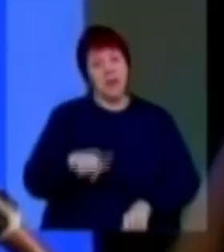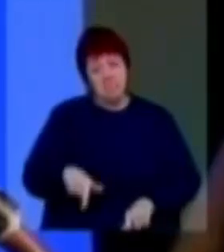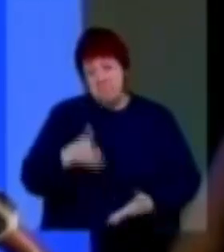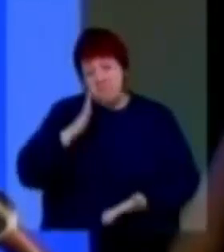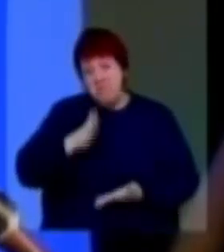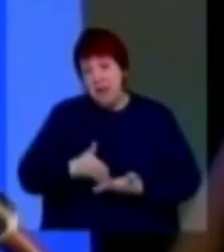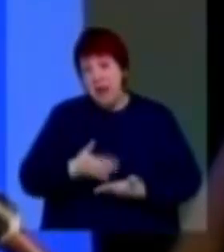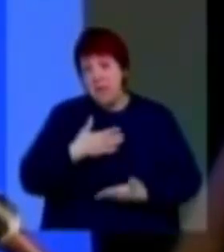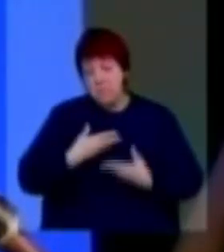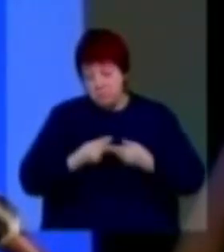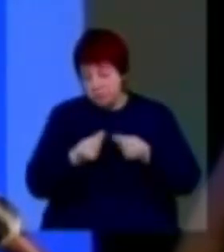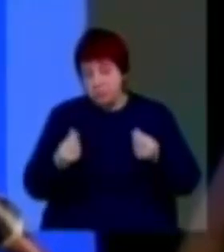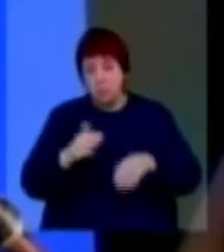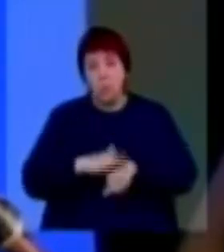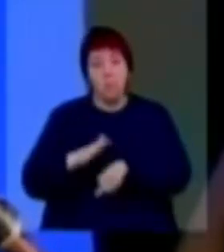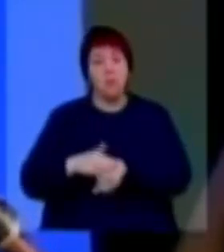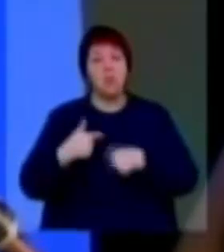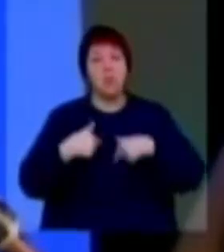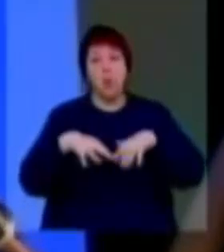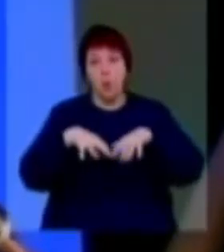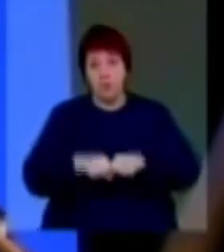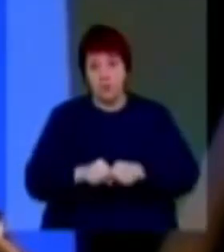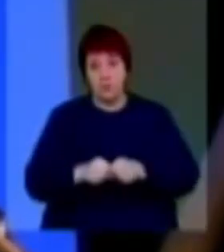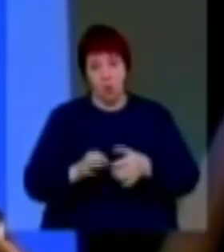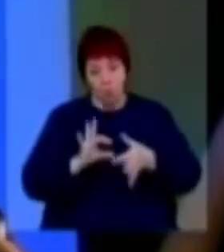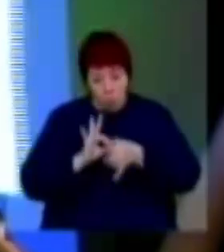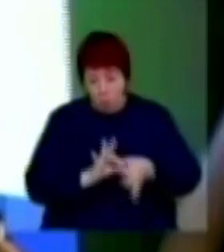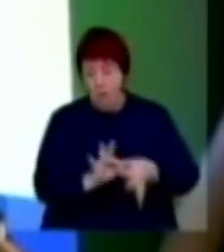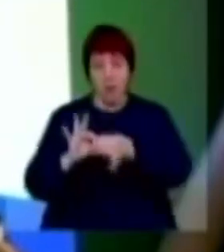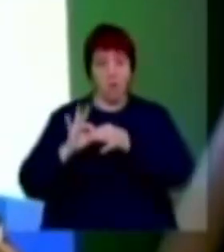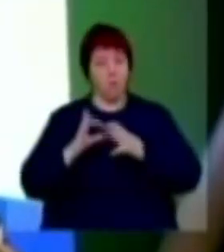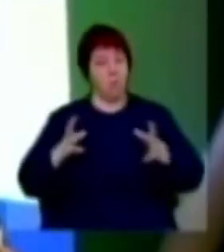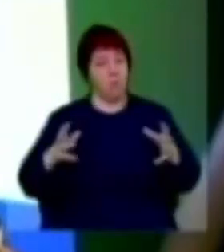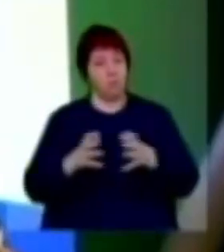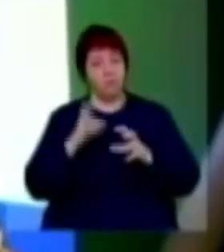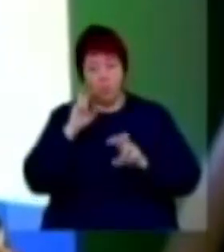esencia de mi compromiso unir unir